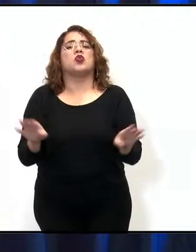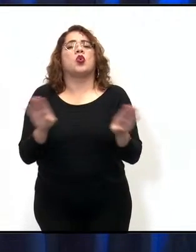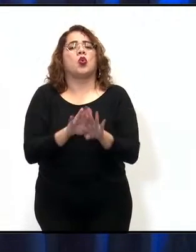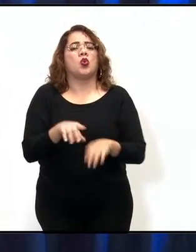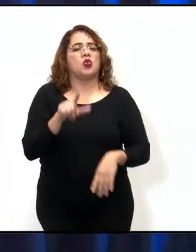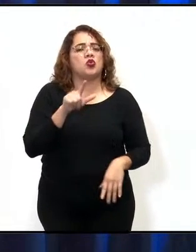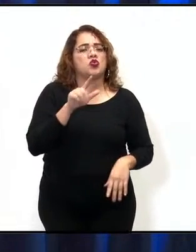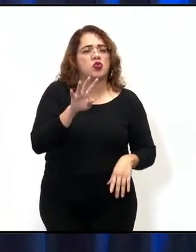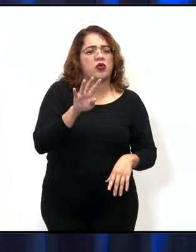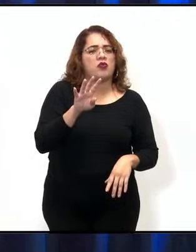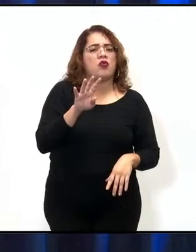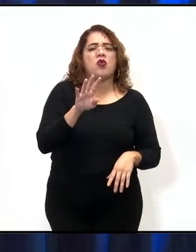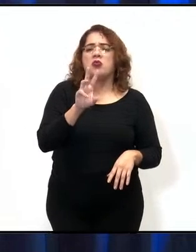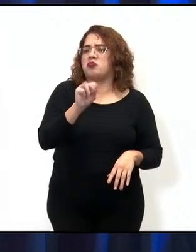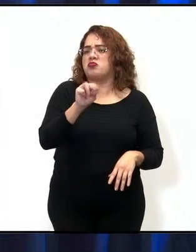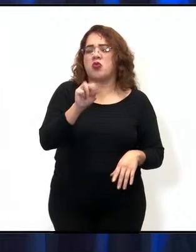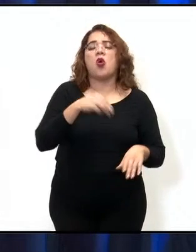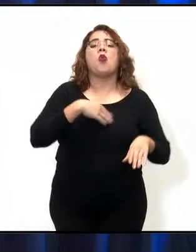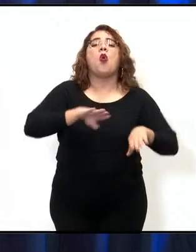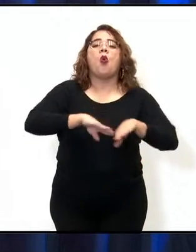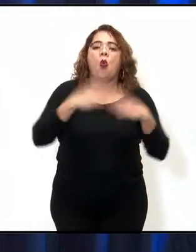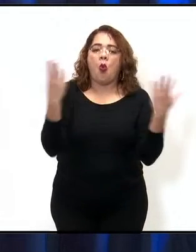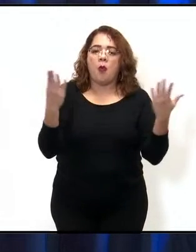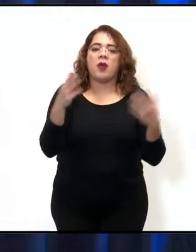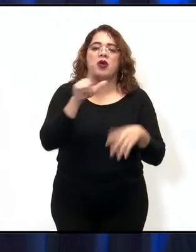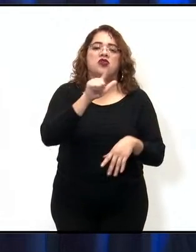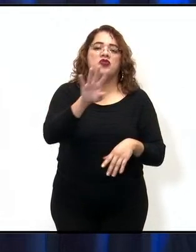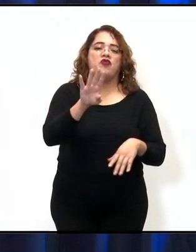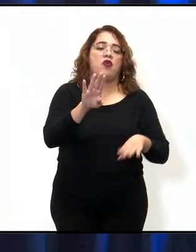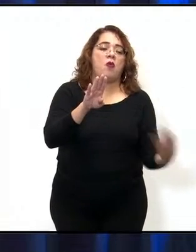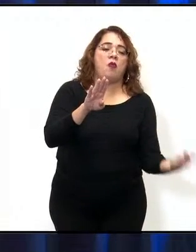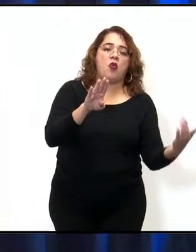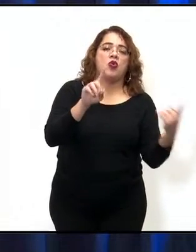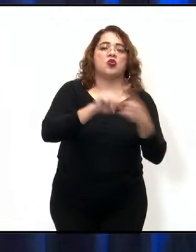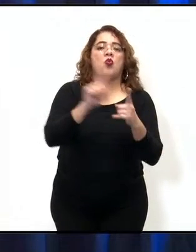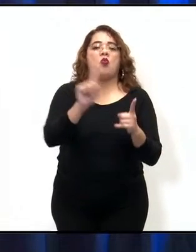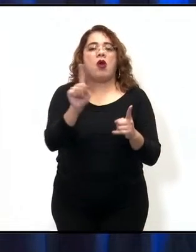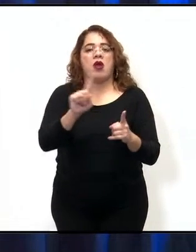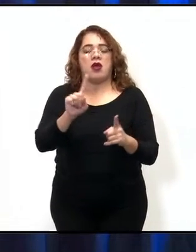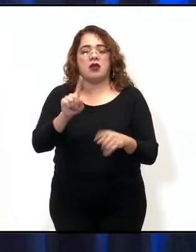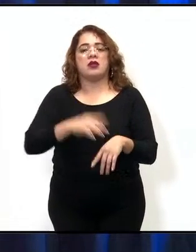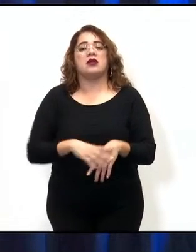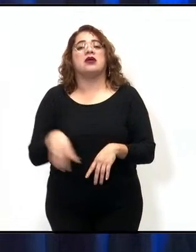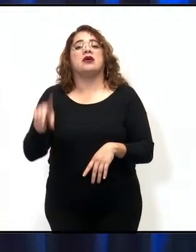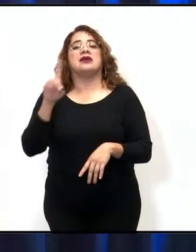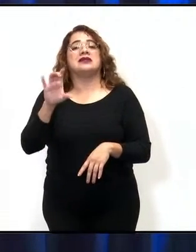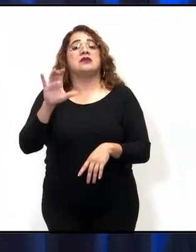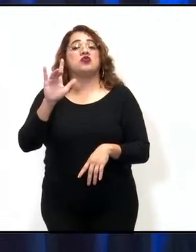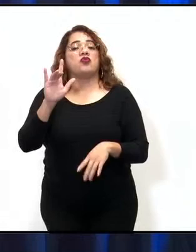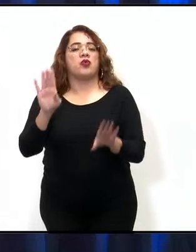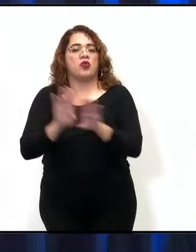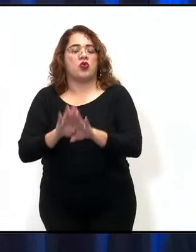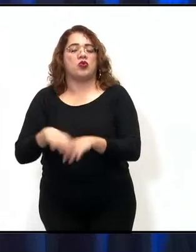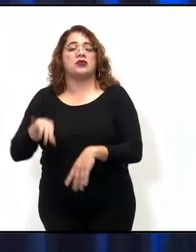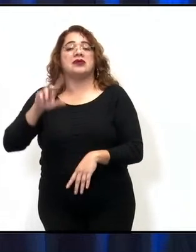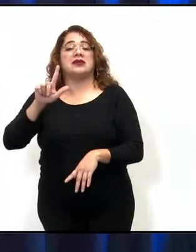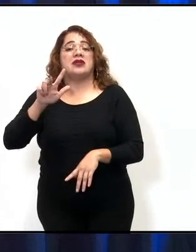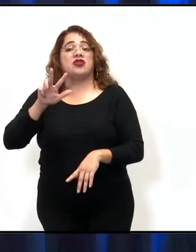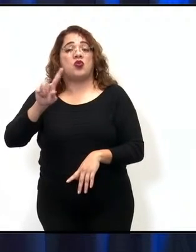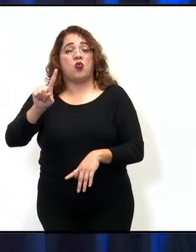un número récord de personas cada día. Ayer la ciudad evaluó a